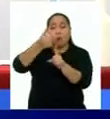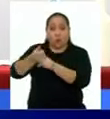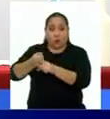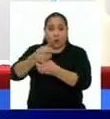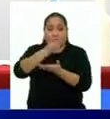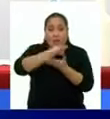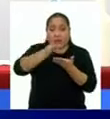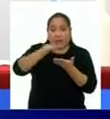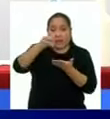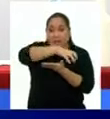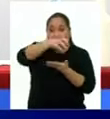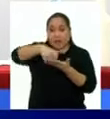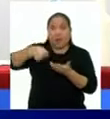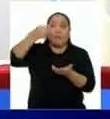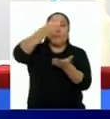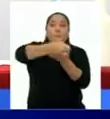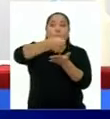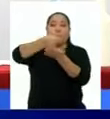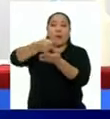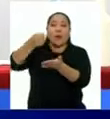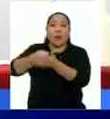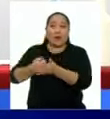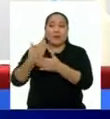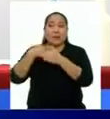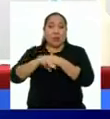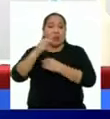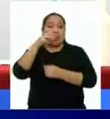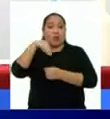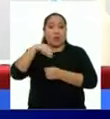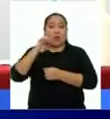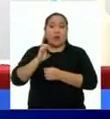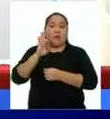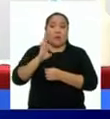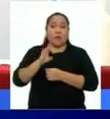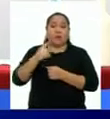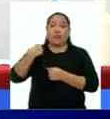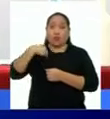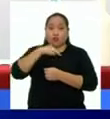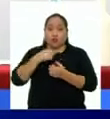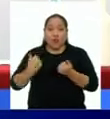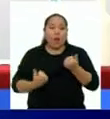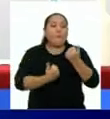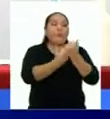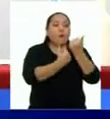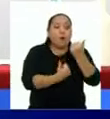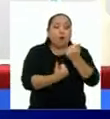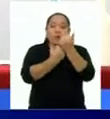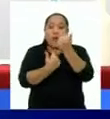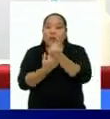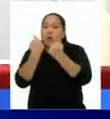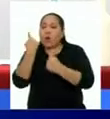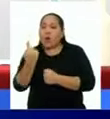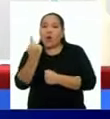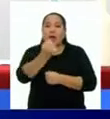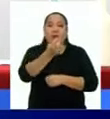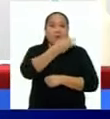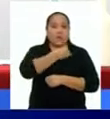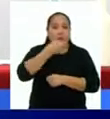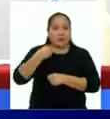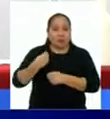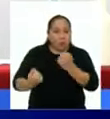locales inviertan. Desde el MEF hemos estado apoyando a todos los ministerios, a los gobiernos